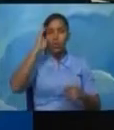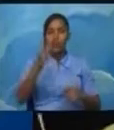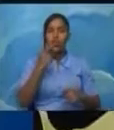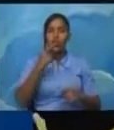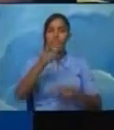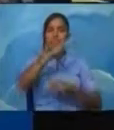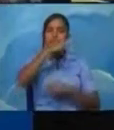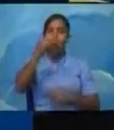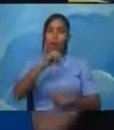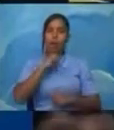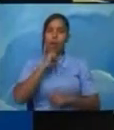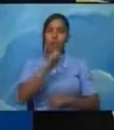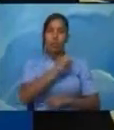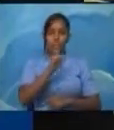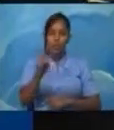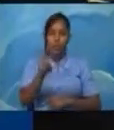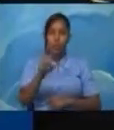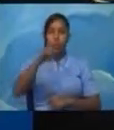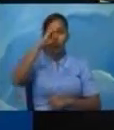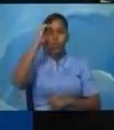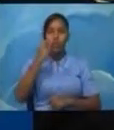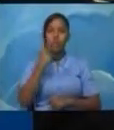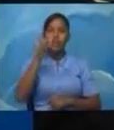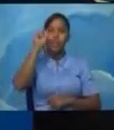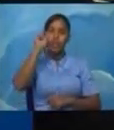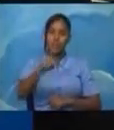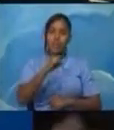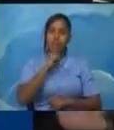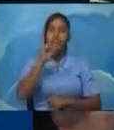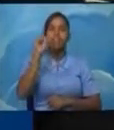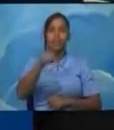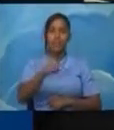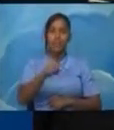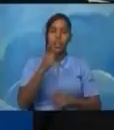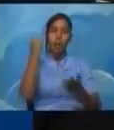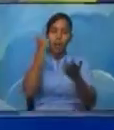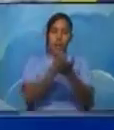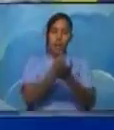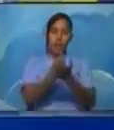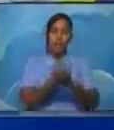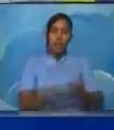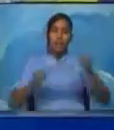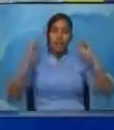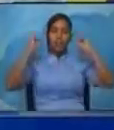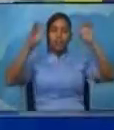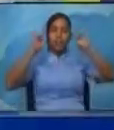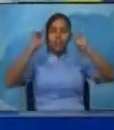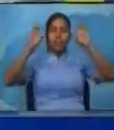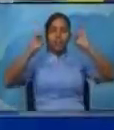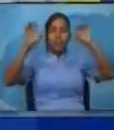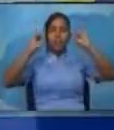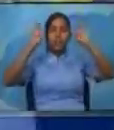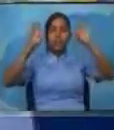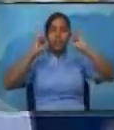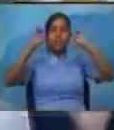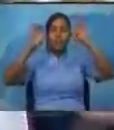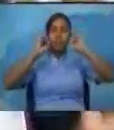no, es no. Cuando Dios dice sí, es sí. Yeah. Aleluya, bendito sea el Señor. Gloria a Dios.